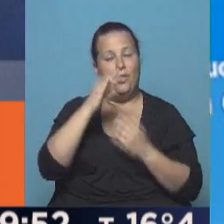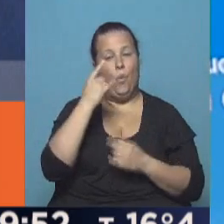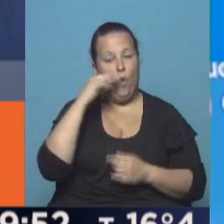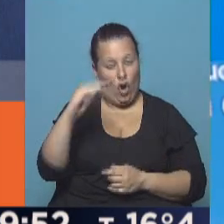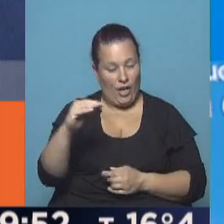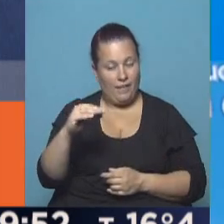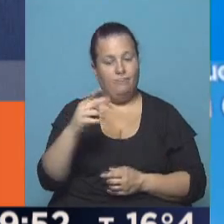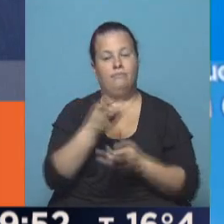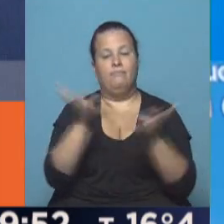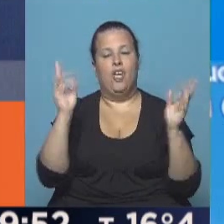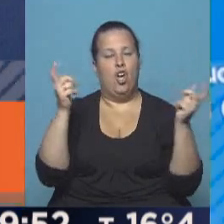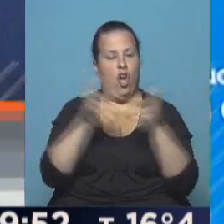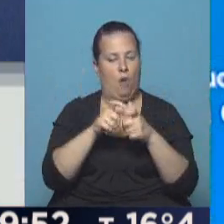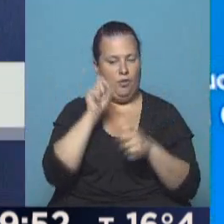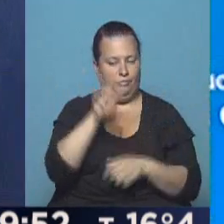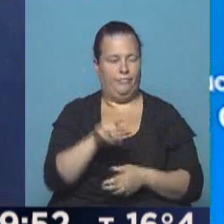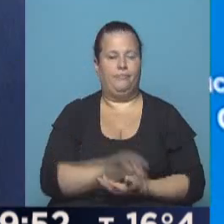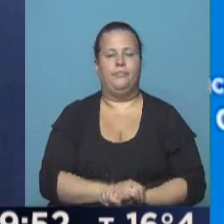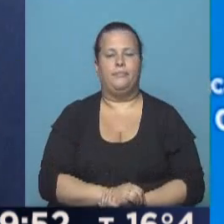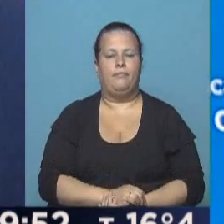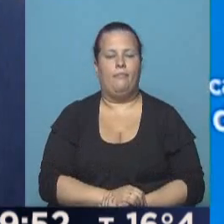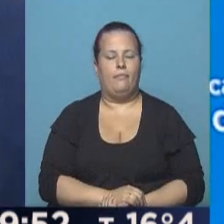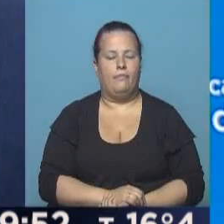ante la comisión respectiva